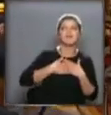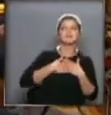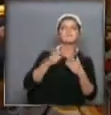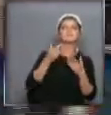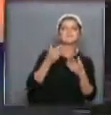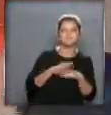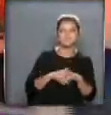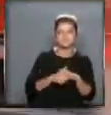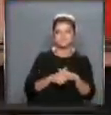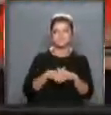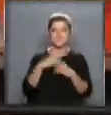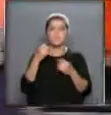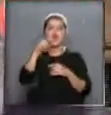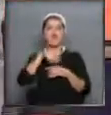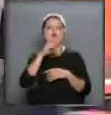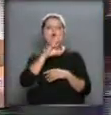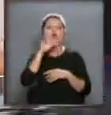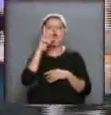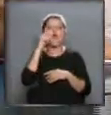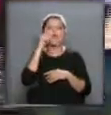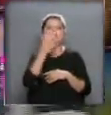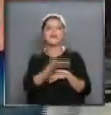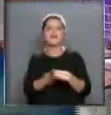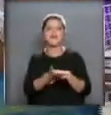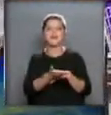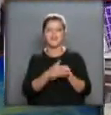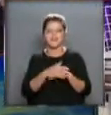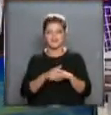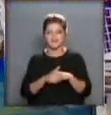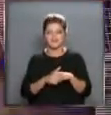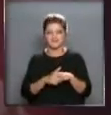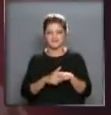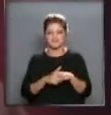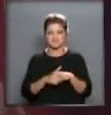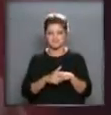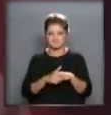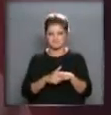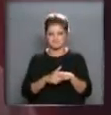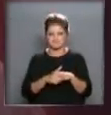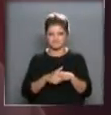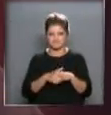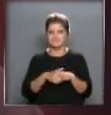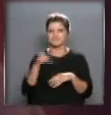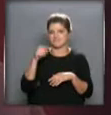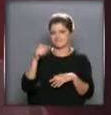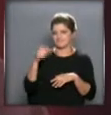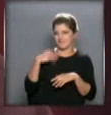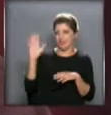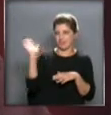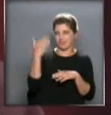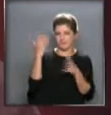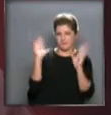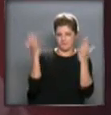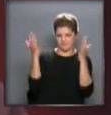señor que no hablo nunca el señor cómo le va es el mas burguete y por eso el aplauden